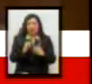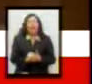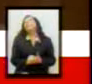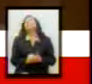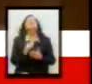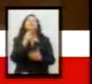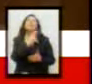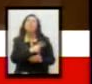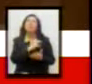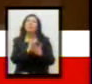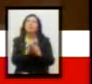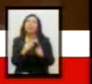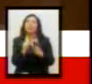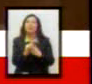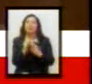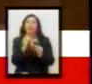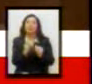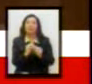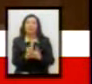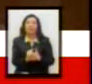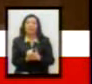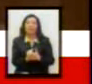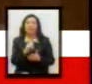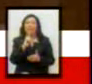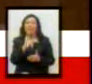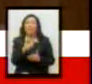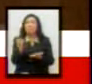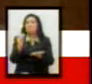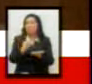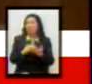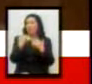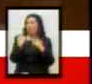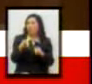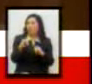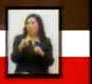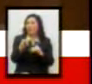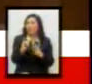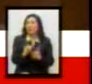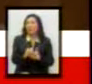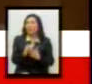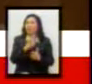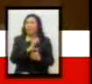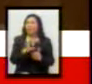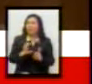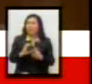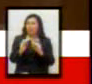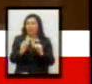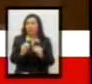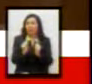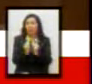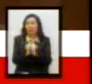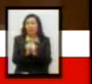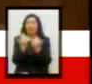información valiosa, permitirá que la población esté más informada y, por lo tanto, el Estado estará cumpliendo con